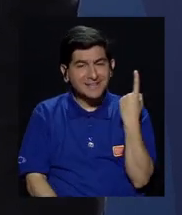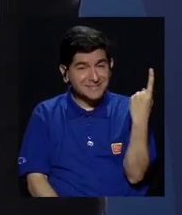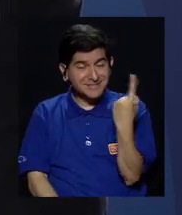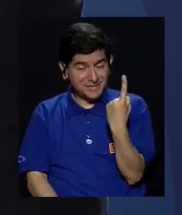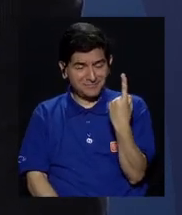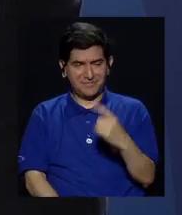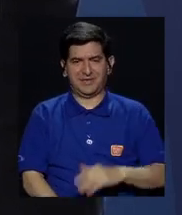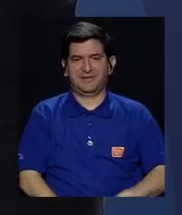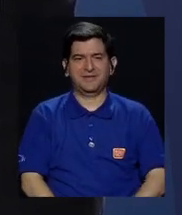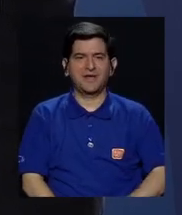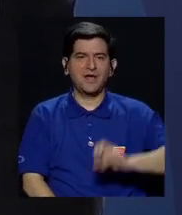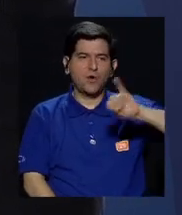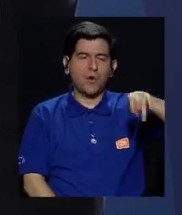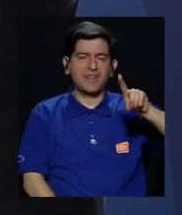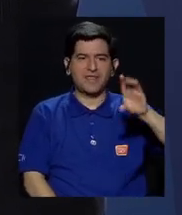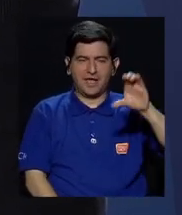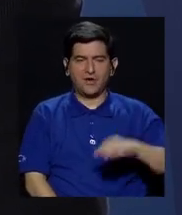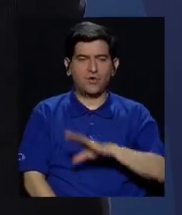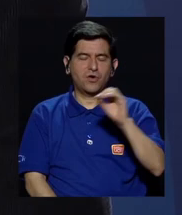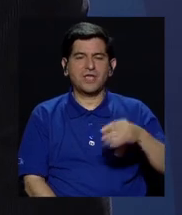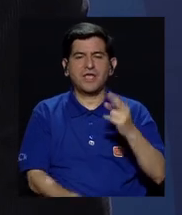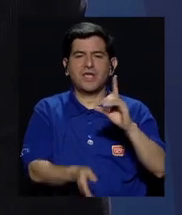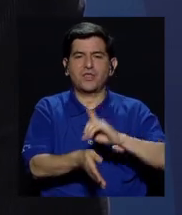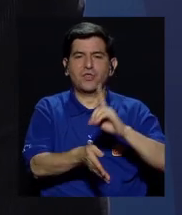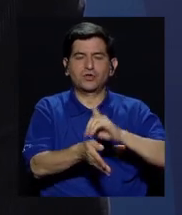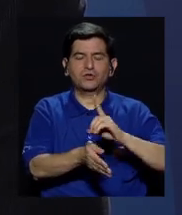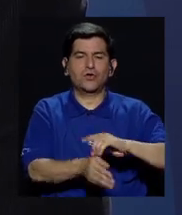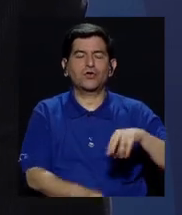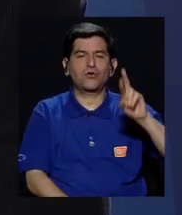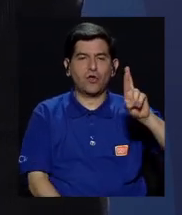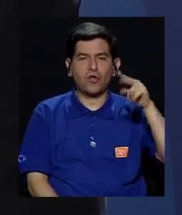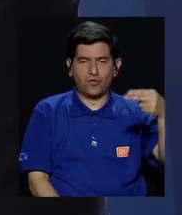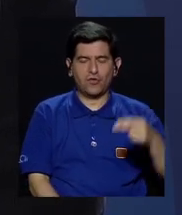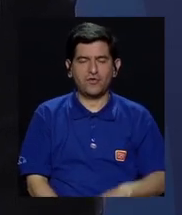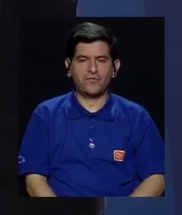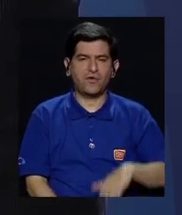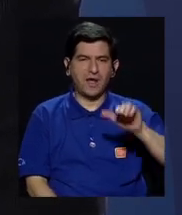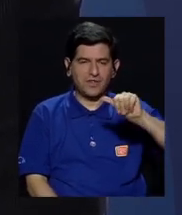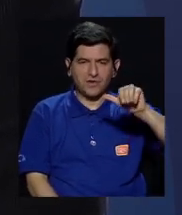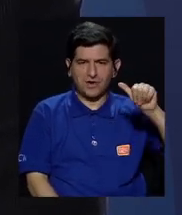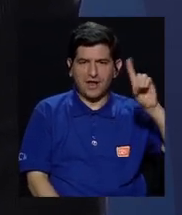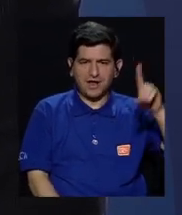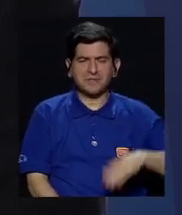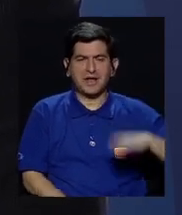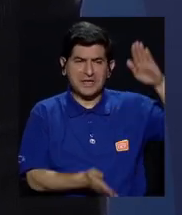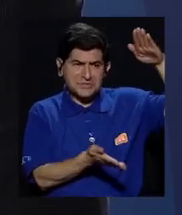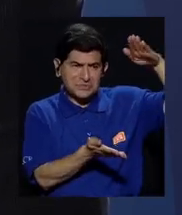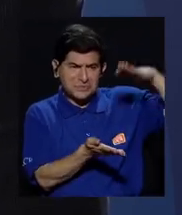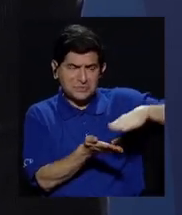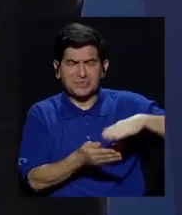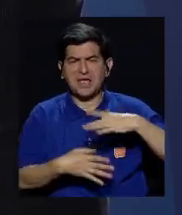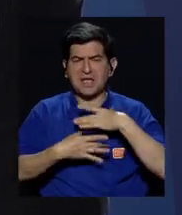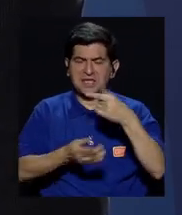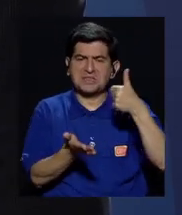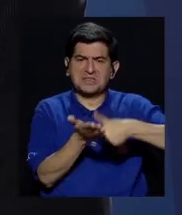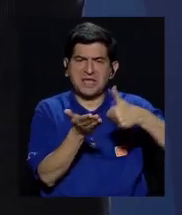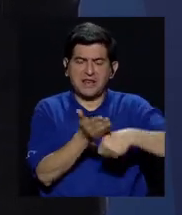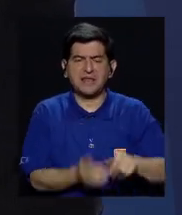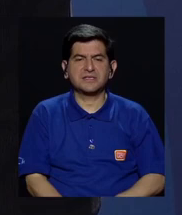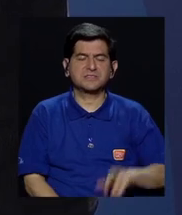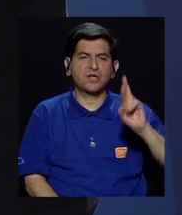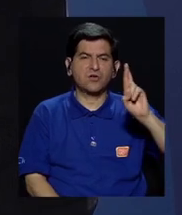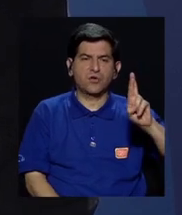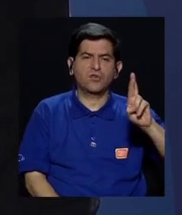han sido juan diego castro y el doctor hernández antonio alemany ha tenido una caída en su intención de voto y